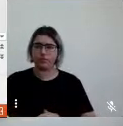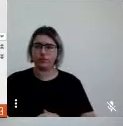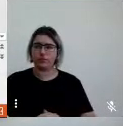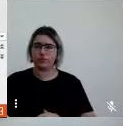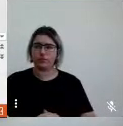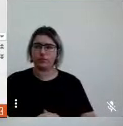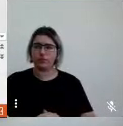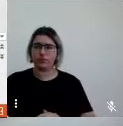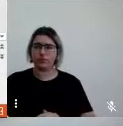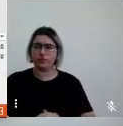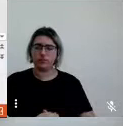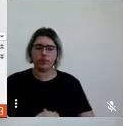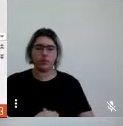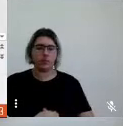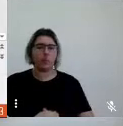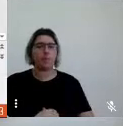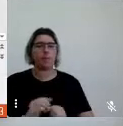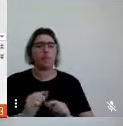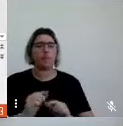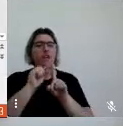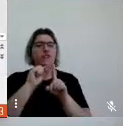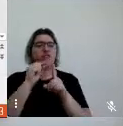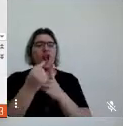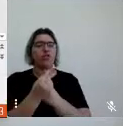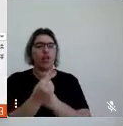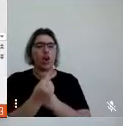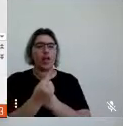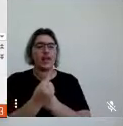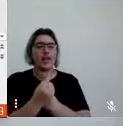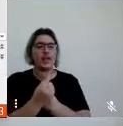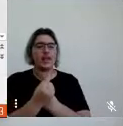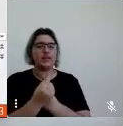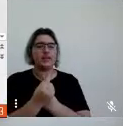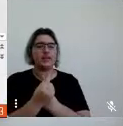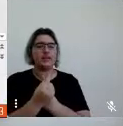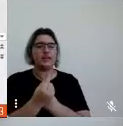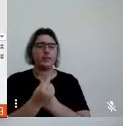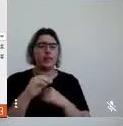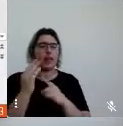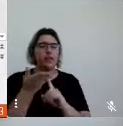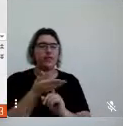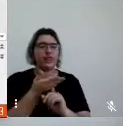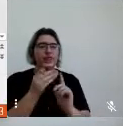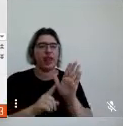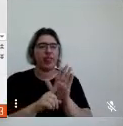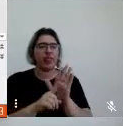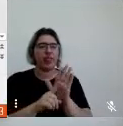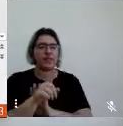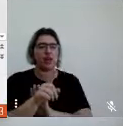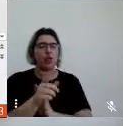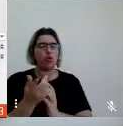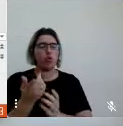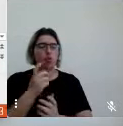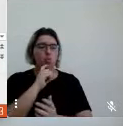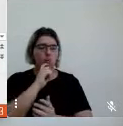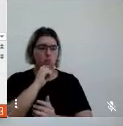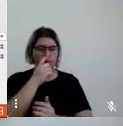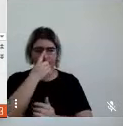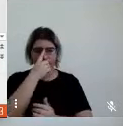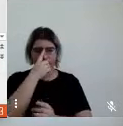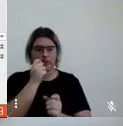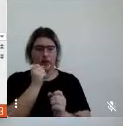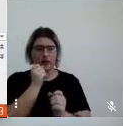¿Qué factores van a determinar el desarrollo y el crecimiento de esa microbiota? Los